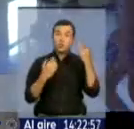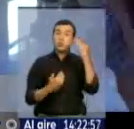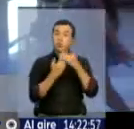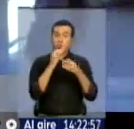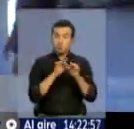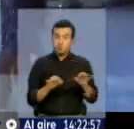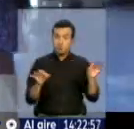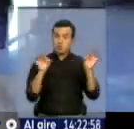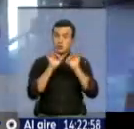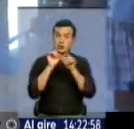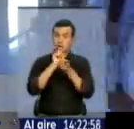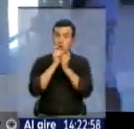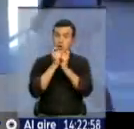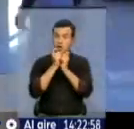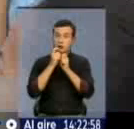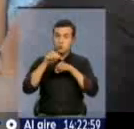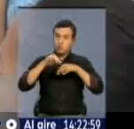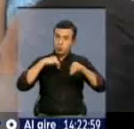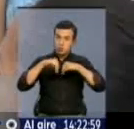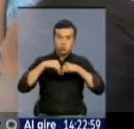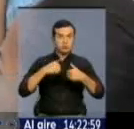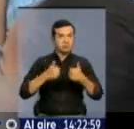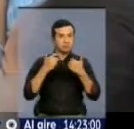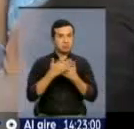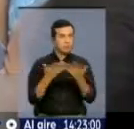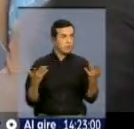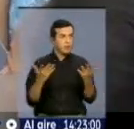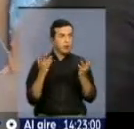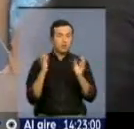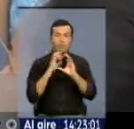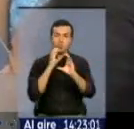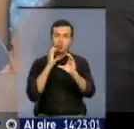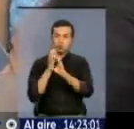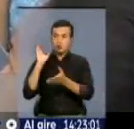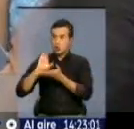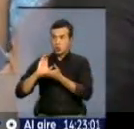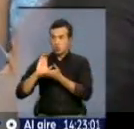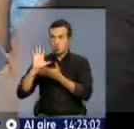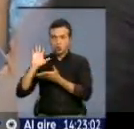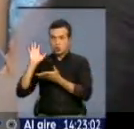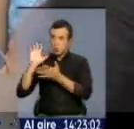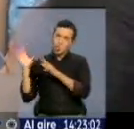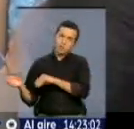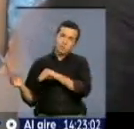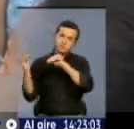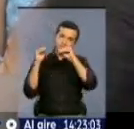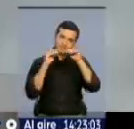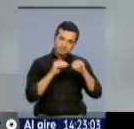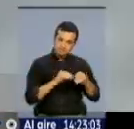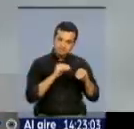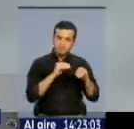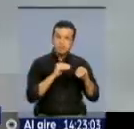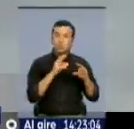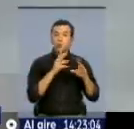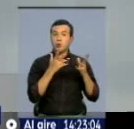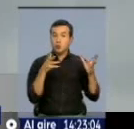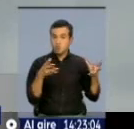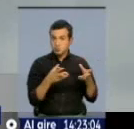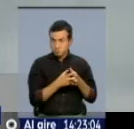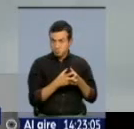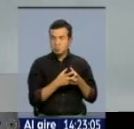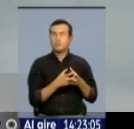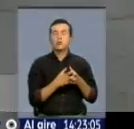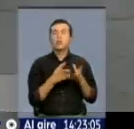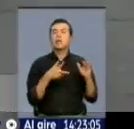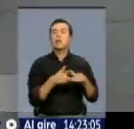fundamental para evolucionar en movilidad. Sacar todos los buses del centro de la ciudad implica descongestionar. La inauguración de la